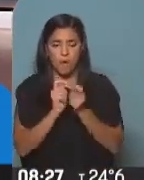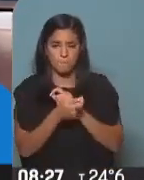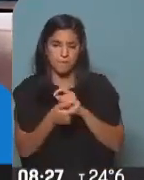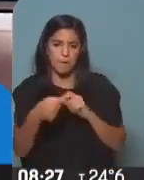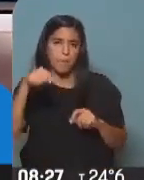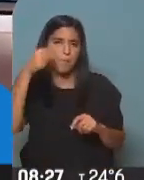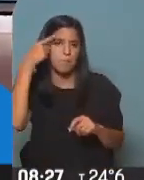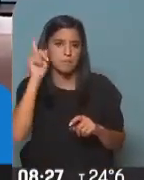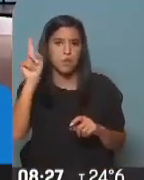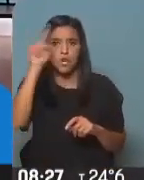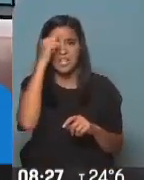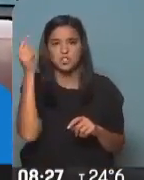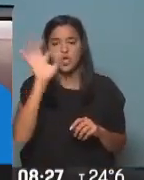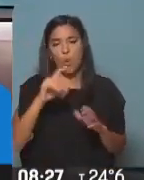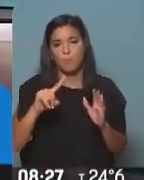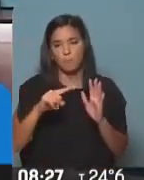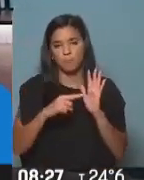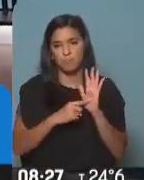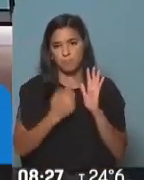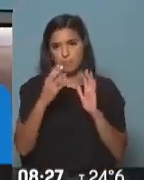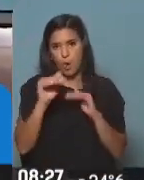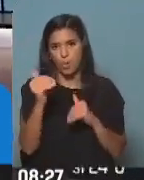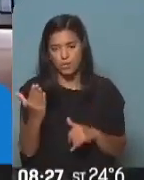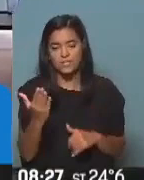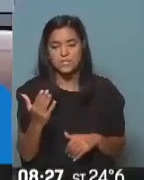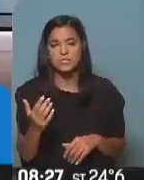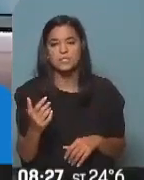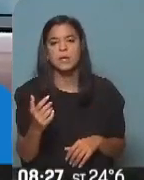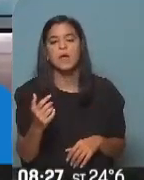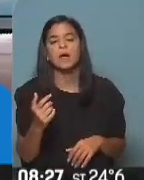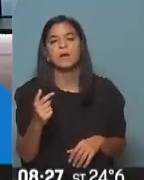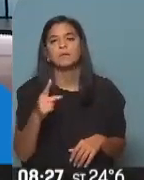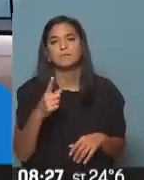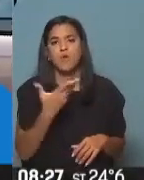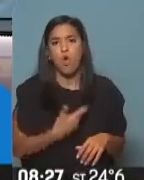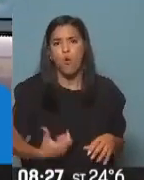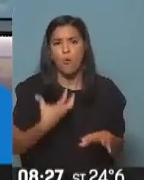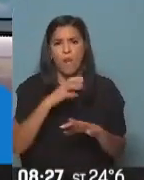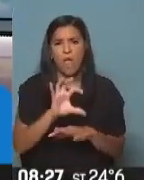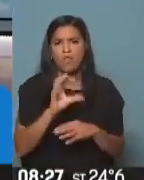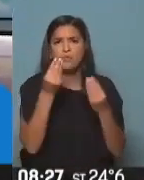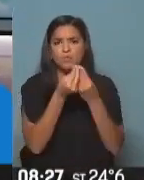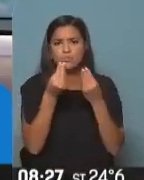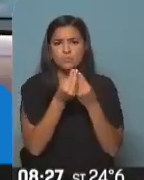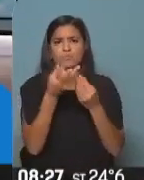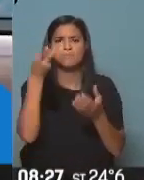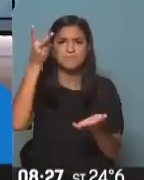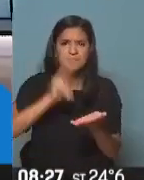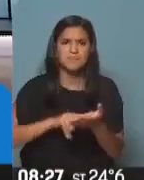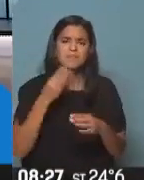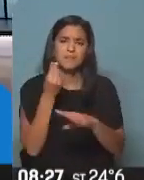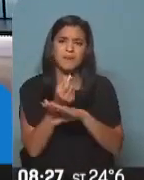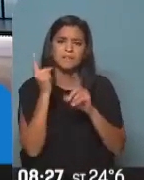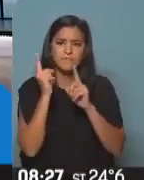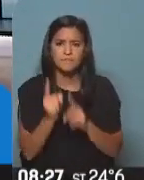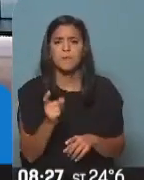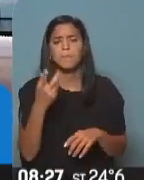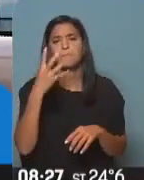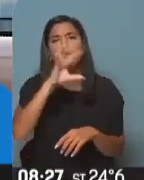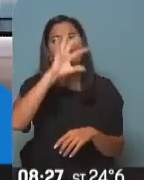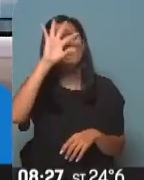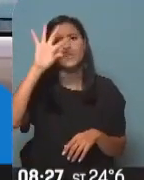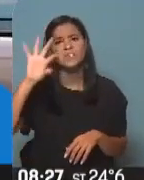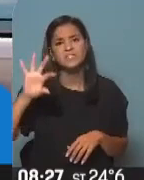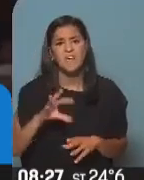Sí. de Nación o Provincia de Buenos Aires, o cuando ves la gran cantidad de gobernadores que van por la Sí. reelección, en provincias que